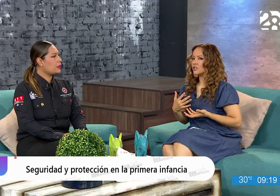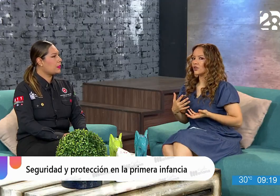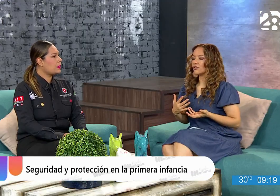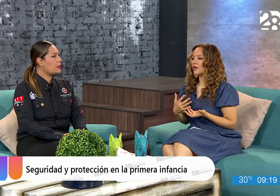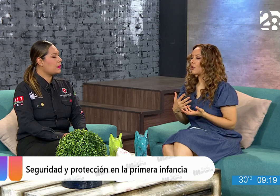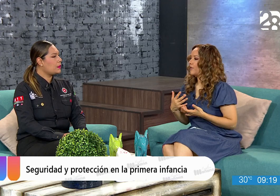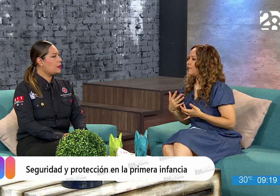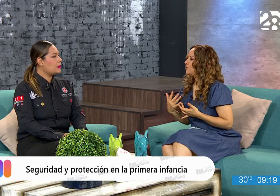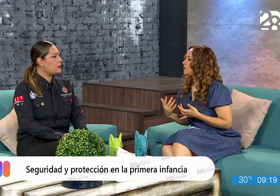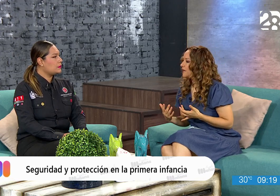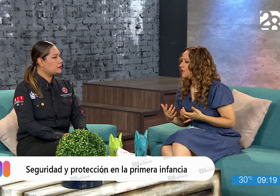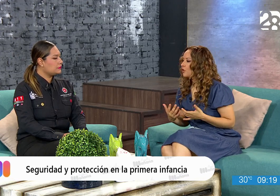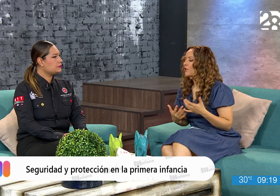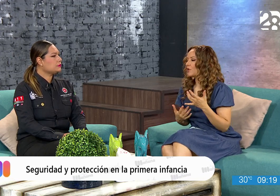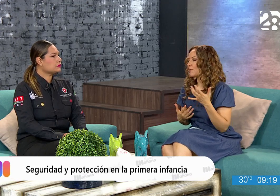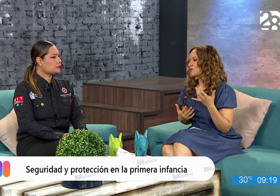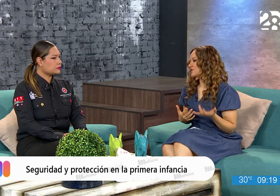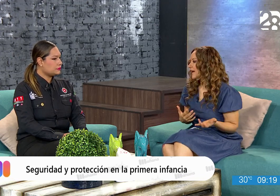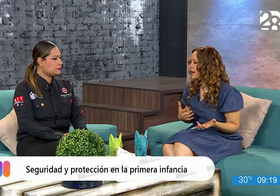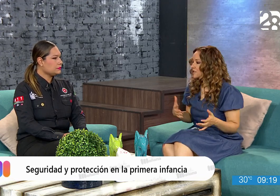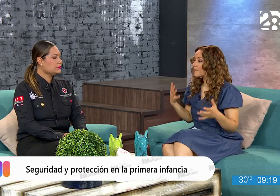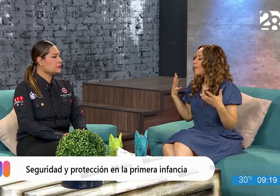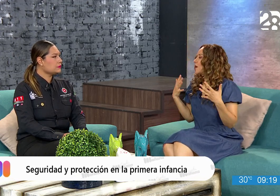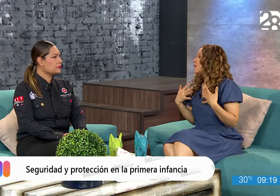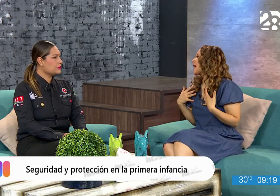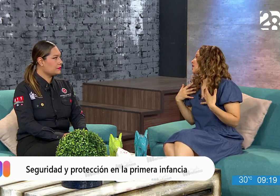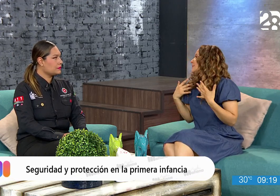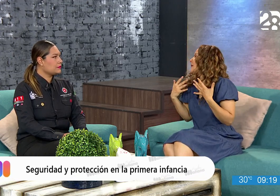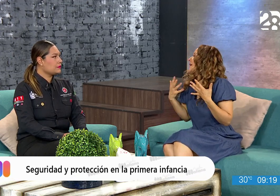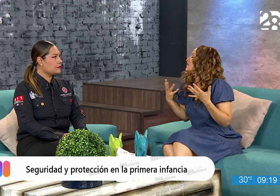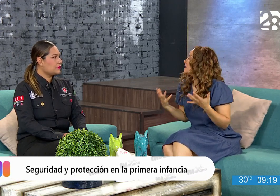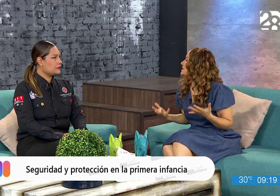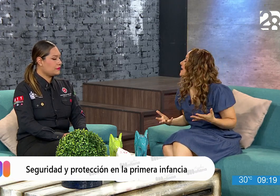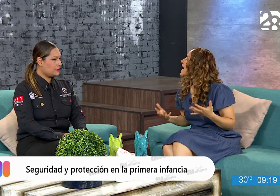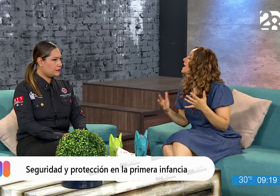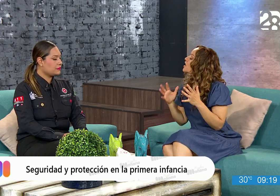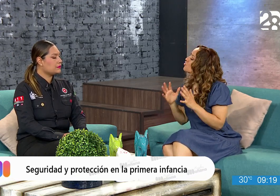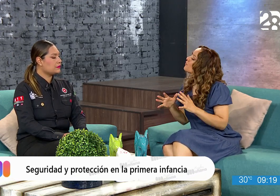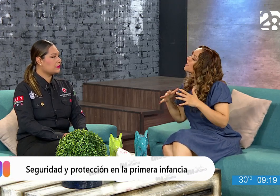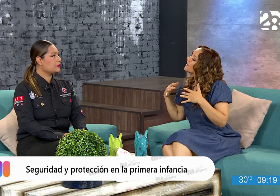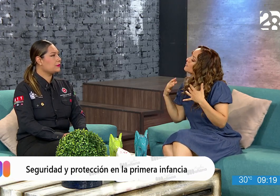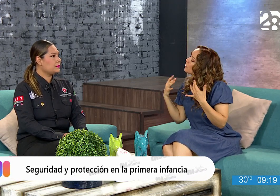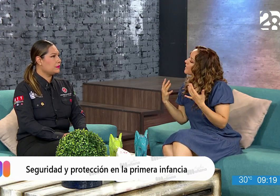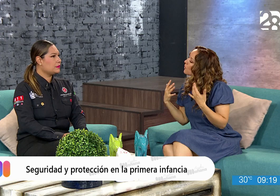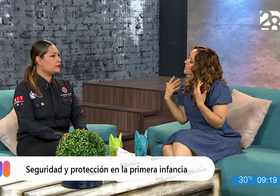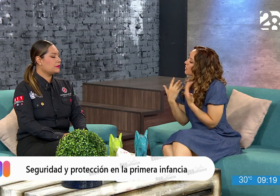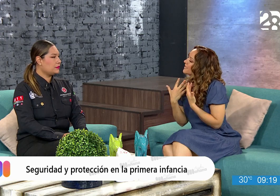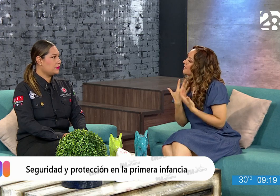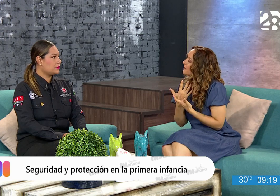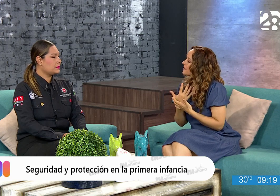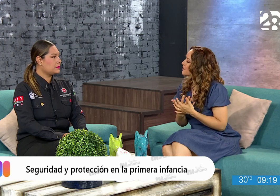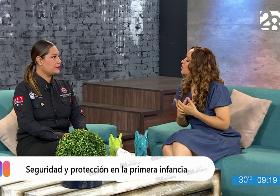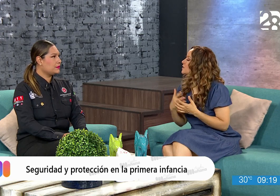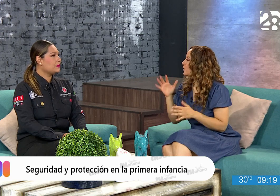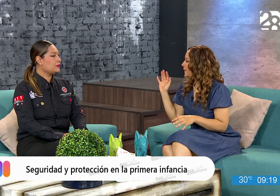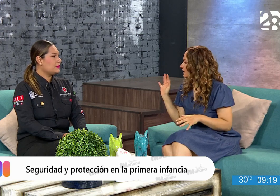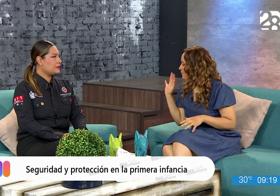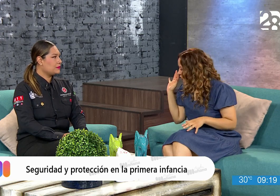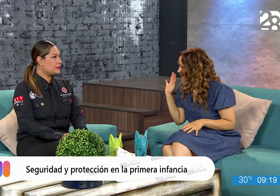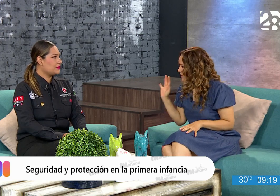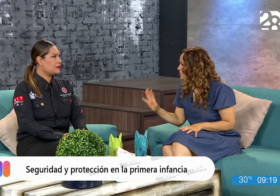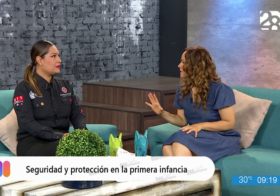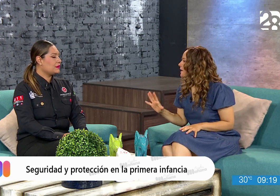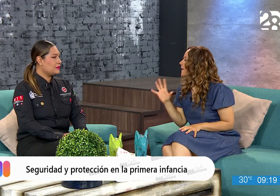en cuestión de cómo deben dormir, cómo lo debo acostar, no se me vaya a ahogar, no se me vaya a asfixiar. ¿Cómo deben dormir? ¿Cuáles son las indicaciones por